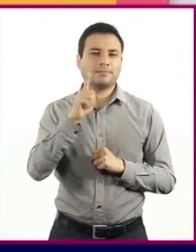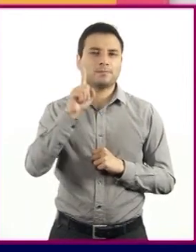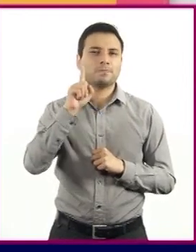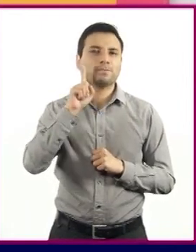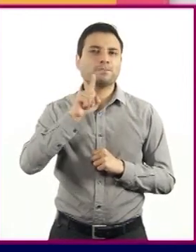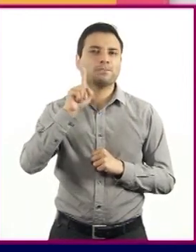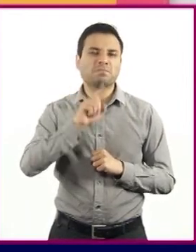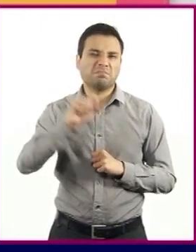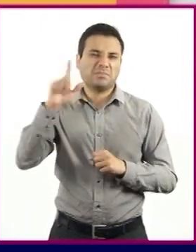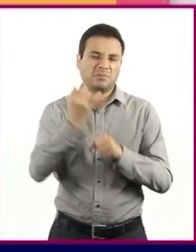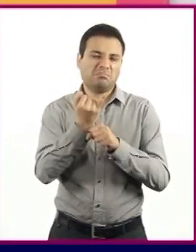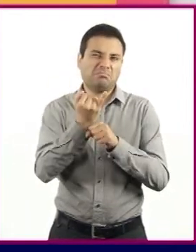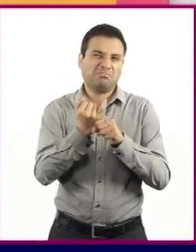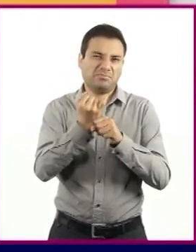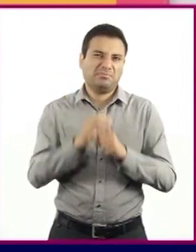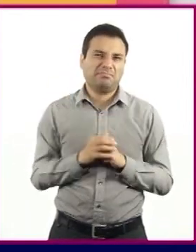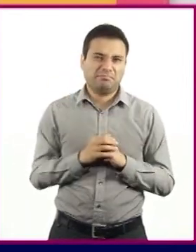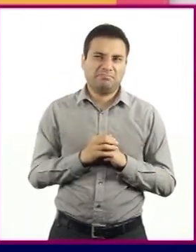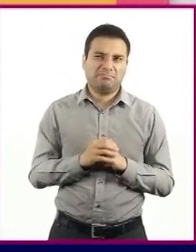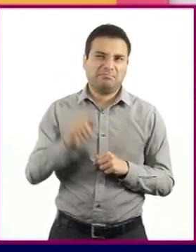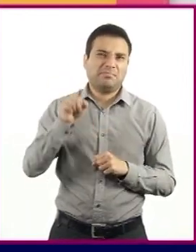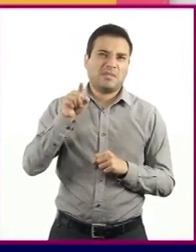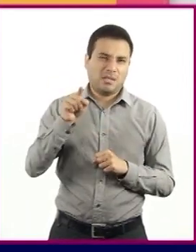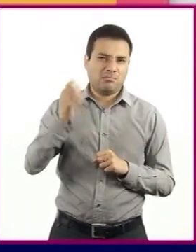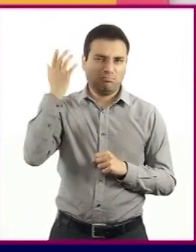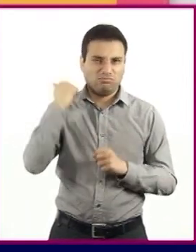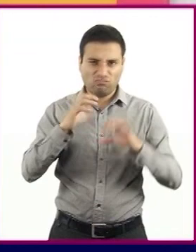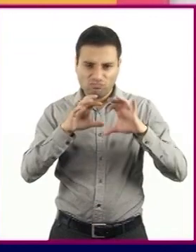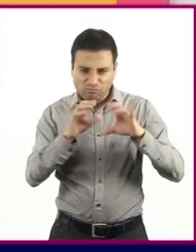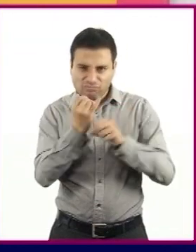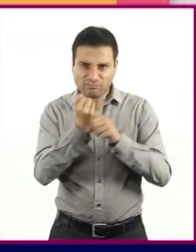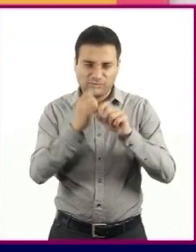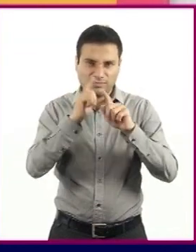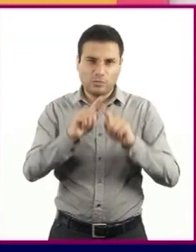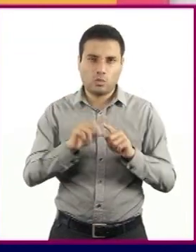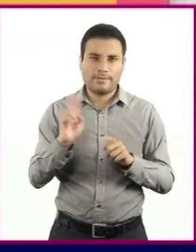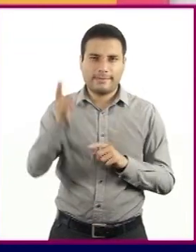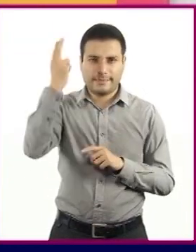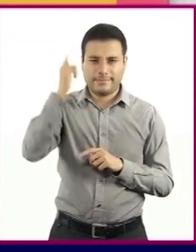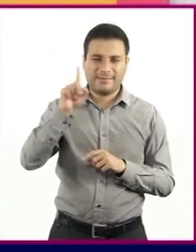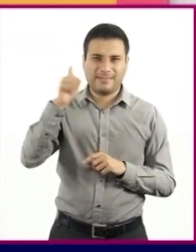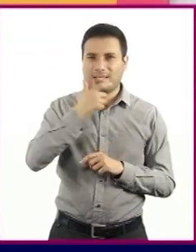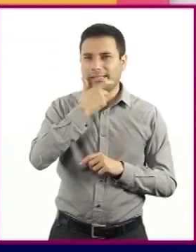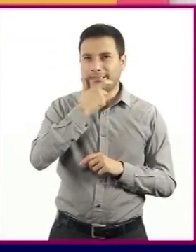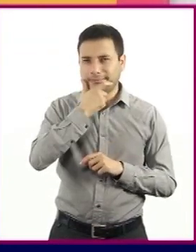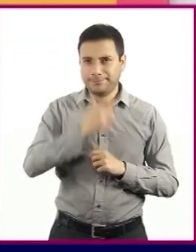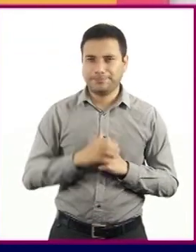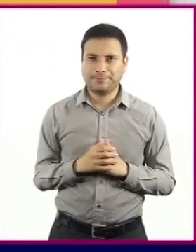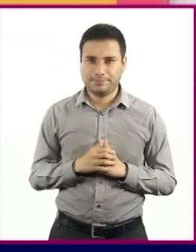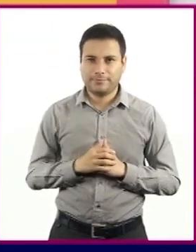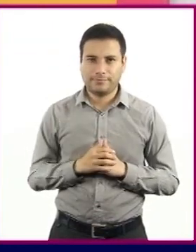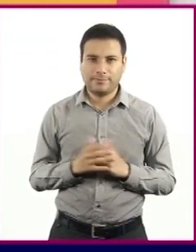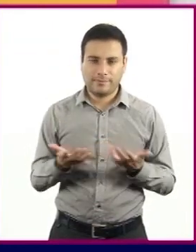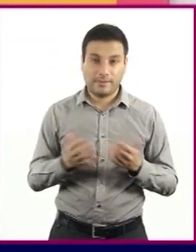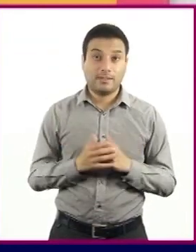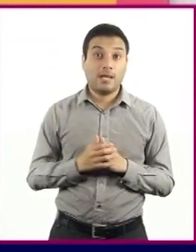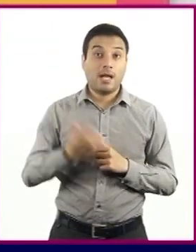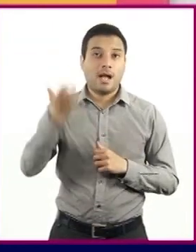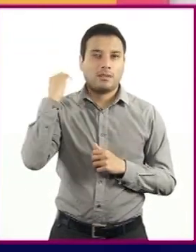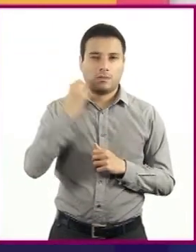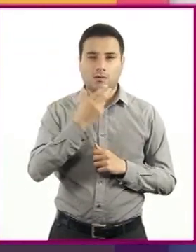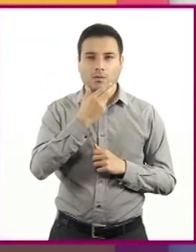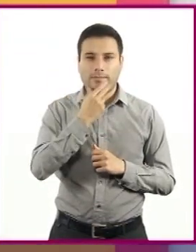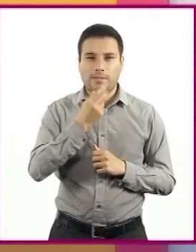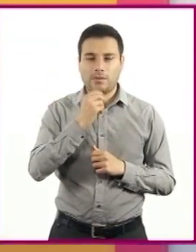y estudió su doctorado en el laboratorio Cavendish de la Universidad de Cambridge, universidad en la que Rutherford realizaba